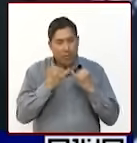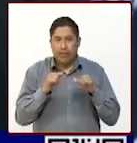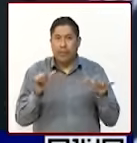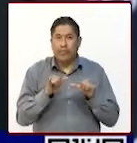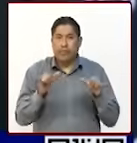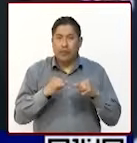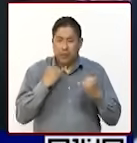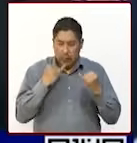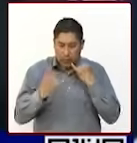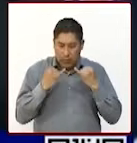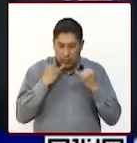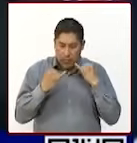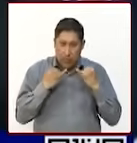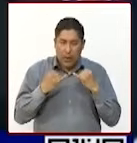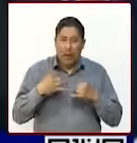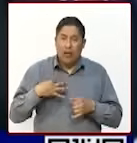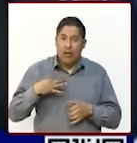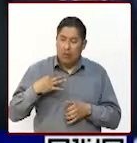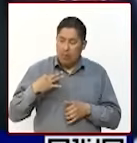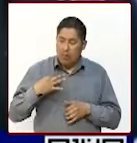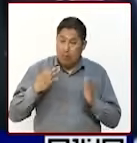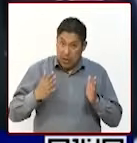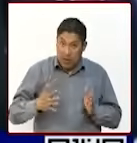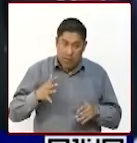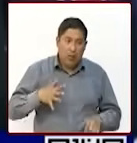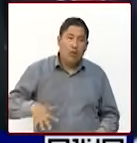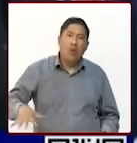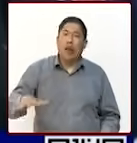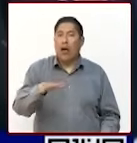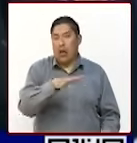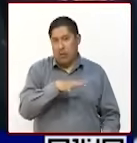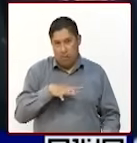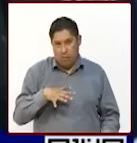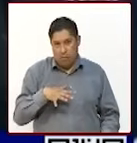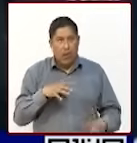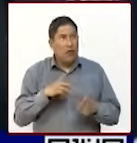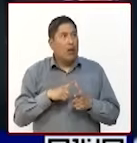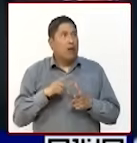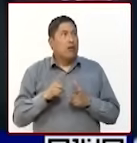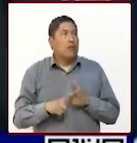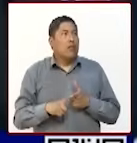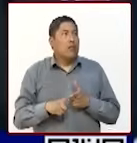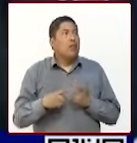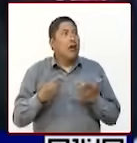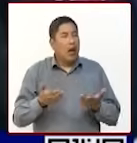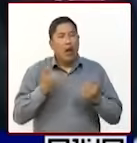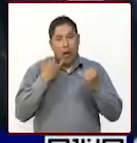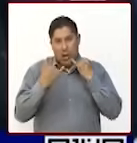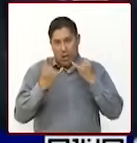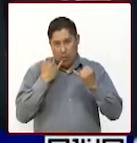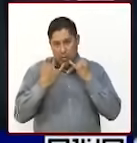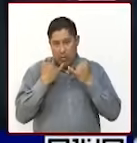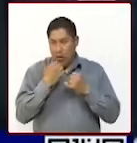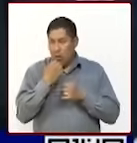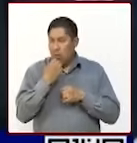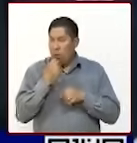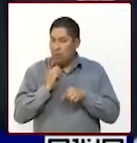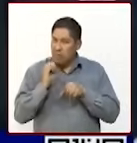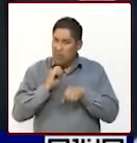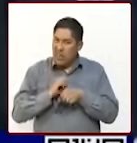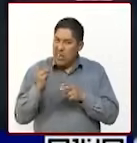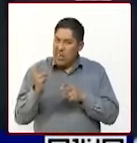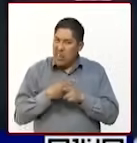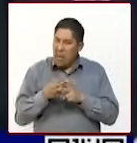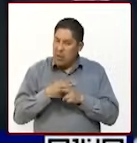También informar que los censistas son del lugar, son propios del lugar, entonces tenemos la información, van a reportar